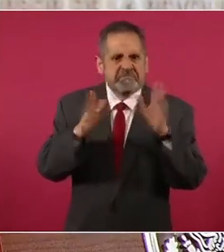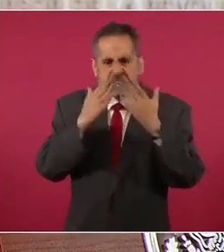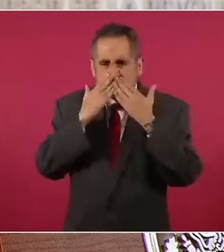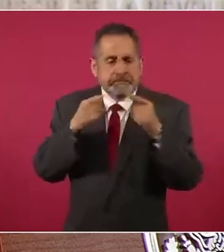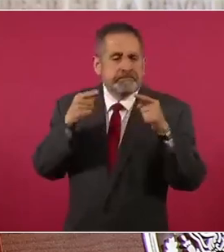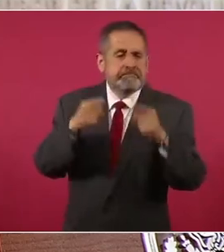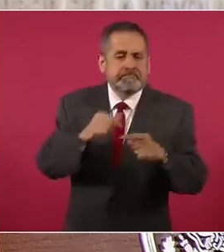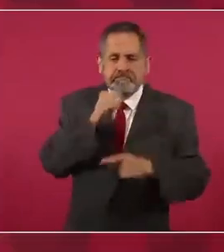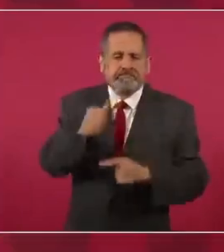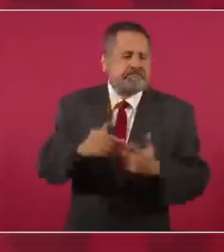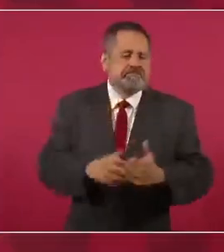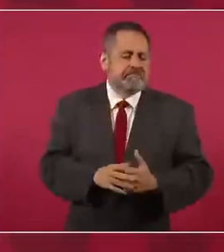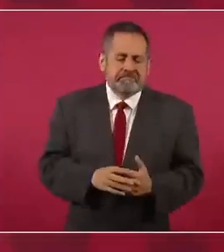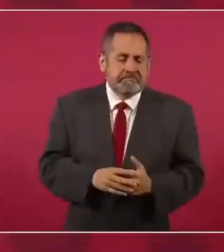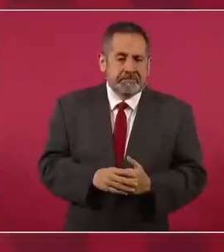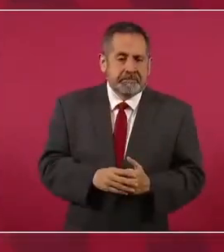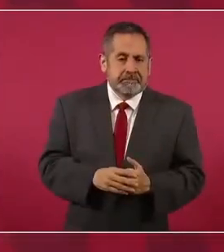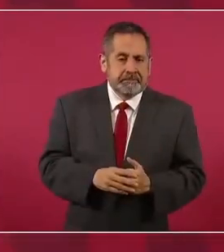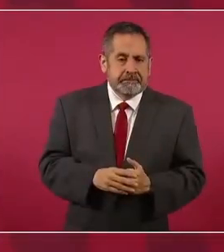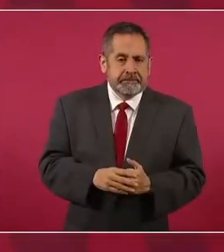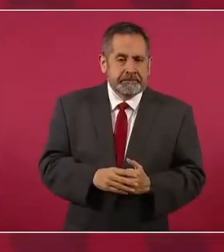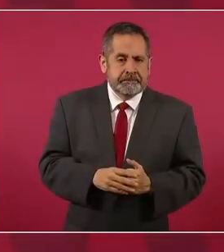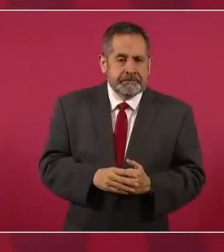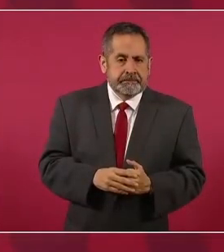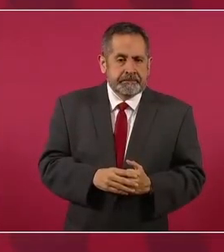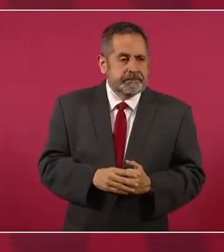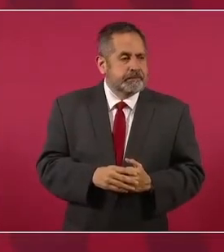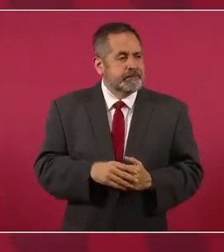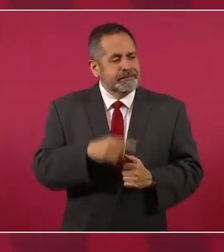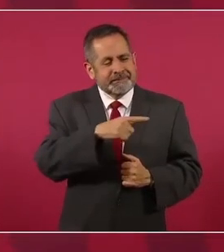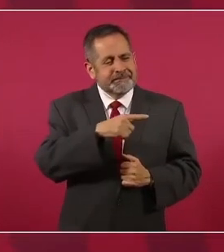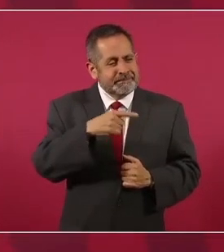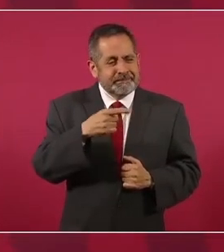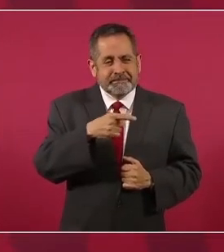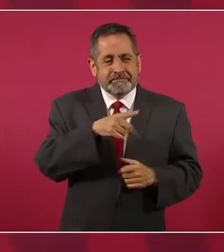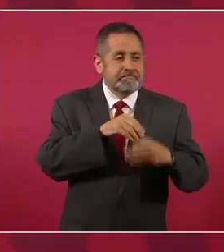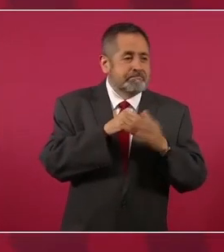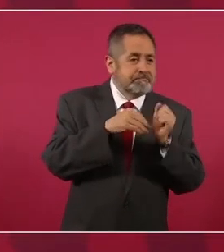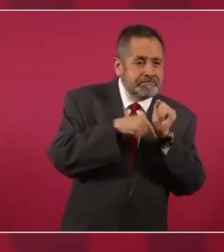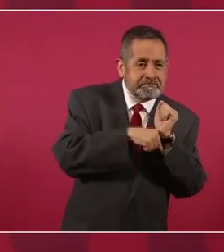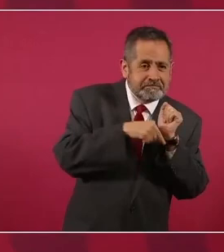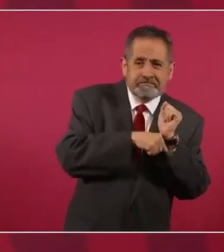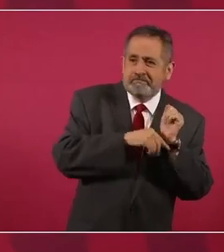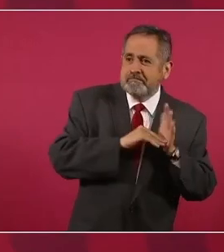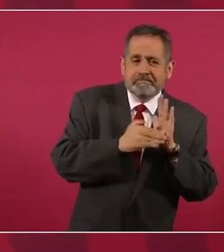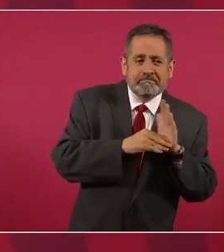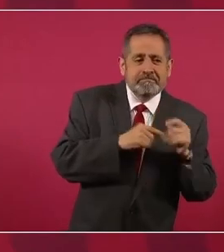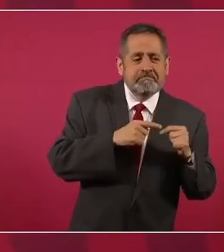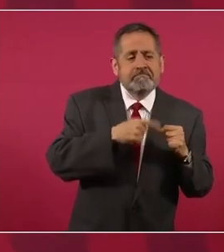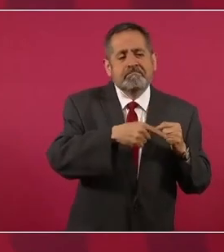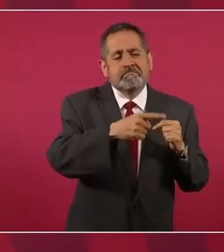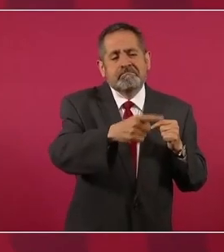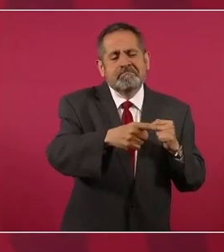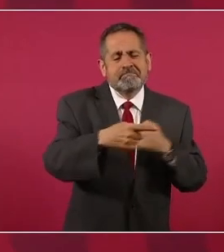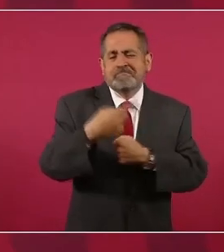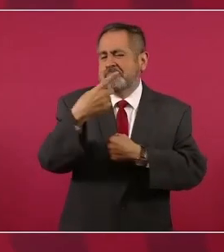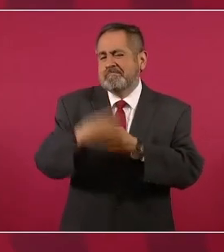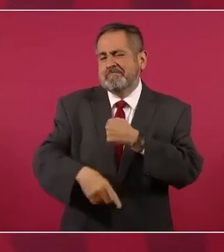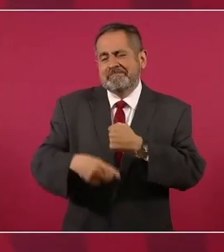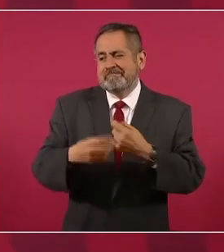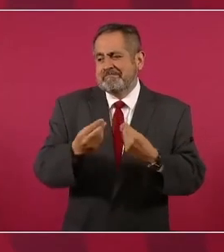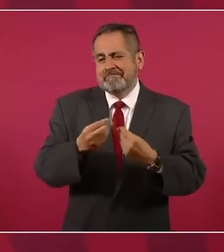Y en el mediano, en el largo plazo, se daña muchísimo.